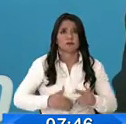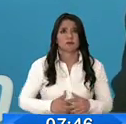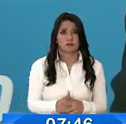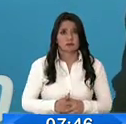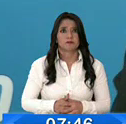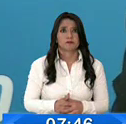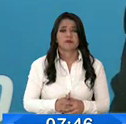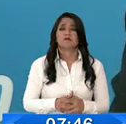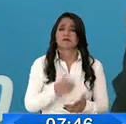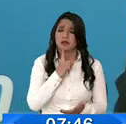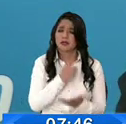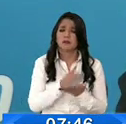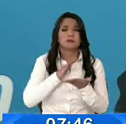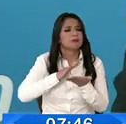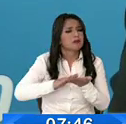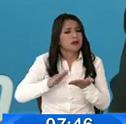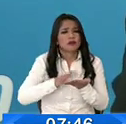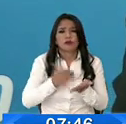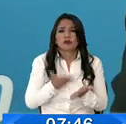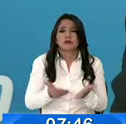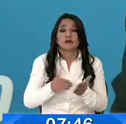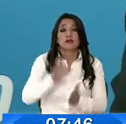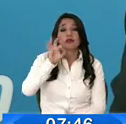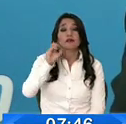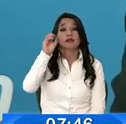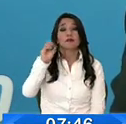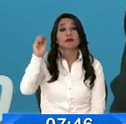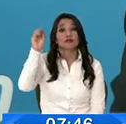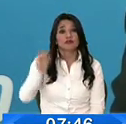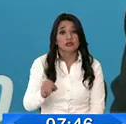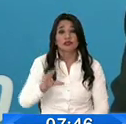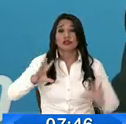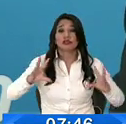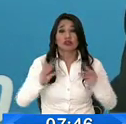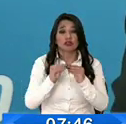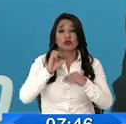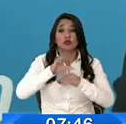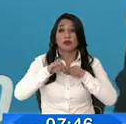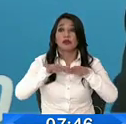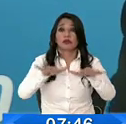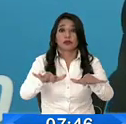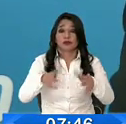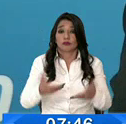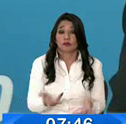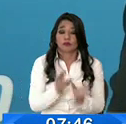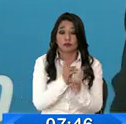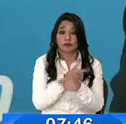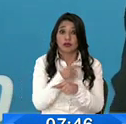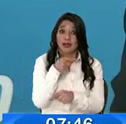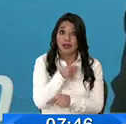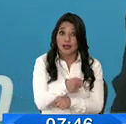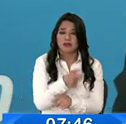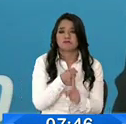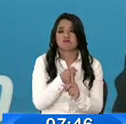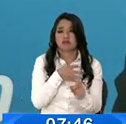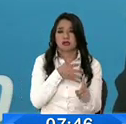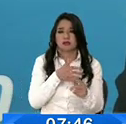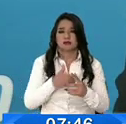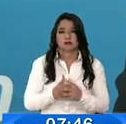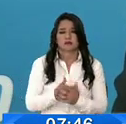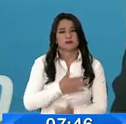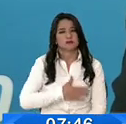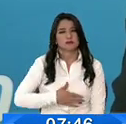vuelvo y repito perdón hay que ser reiterativo el 90 por ciento del tejido empresarial ecuatoriano si a eso se le va a dar el golpe por